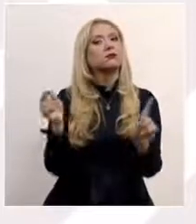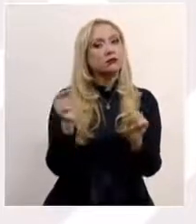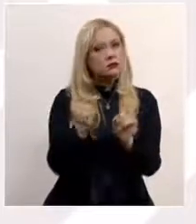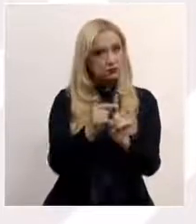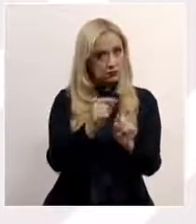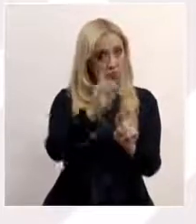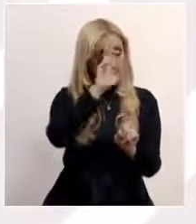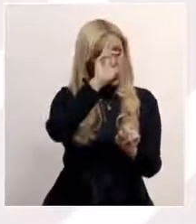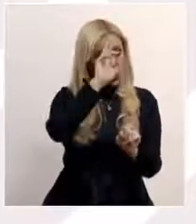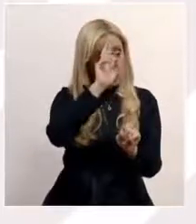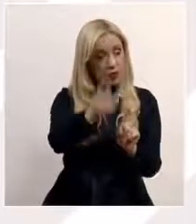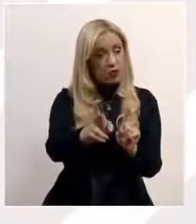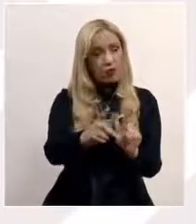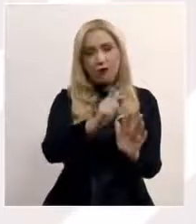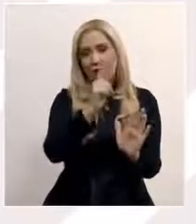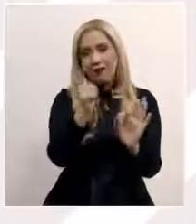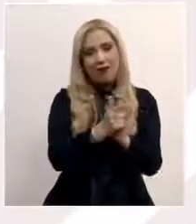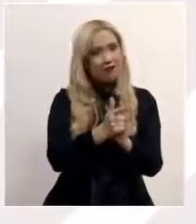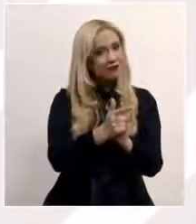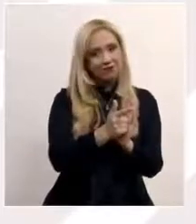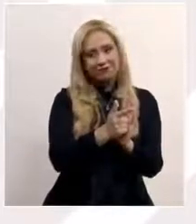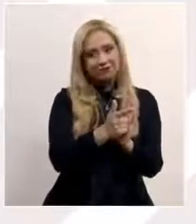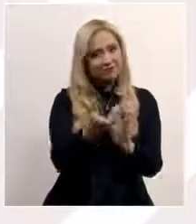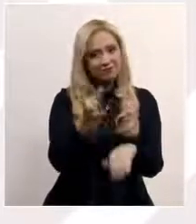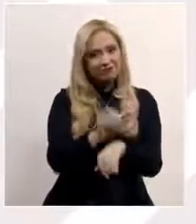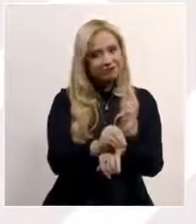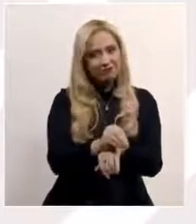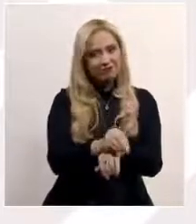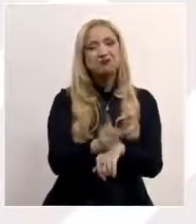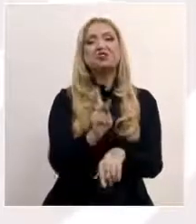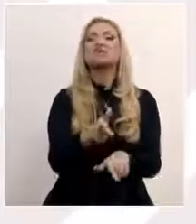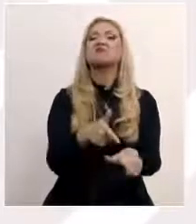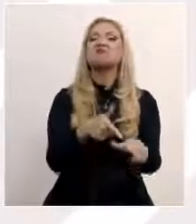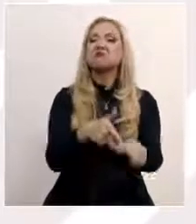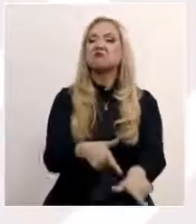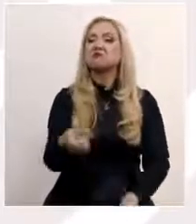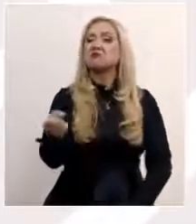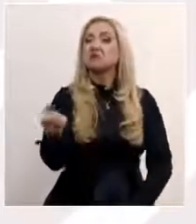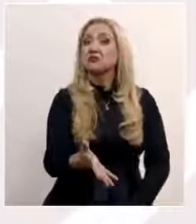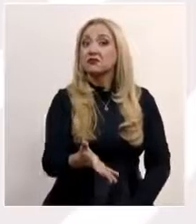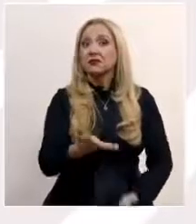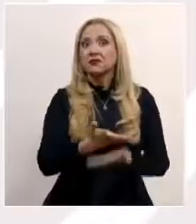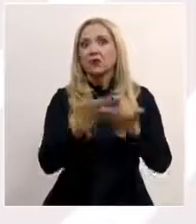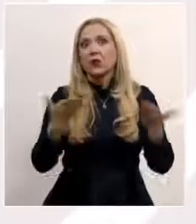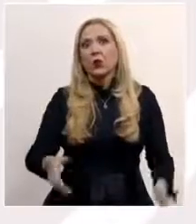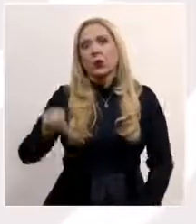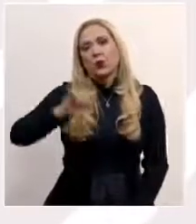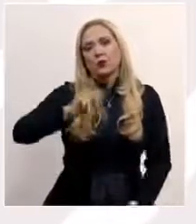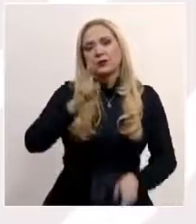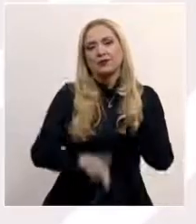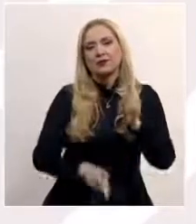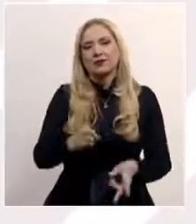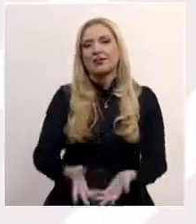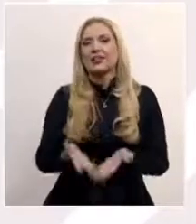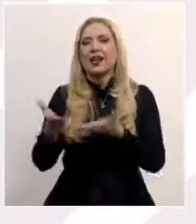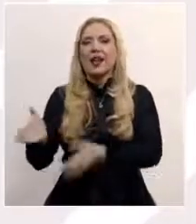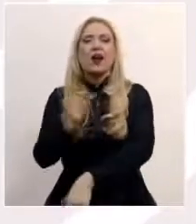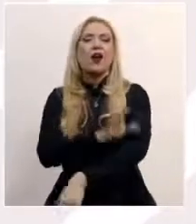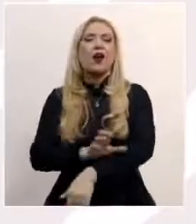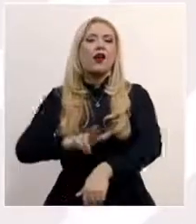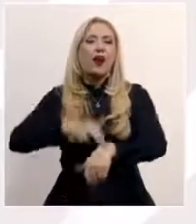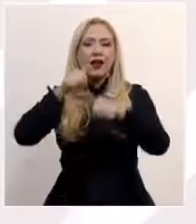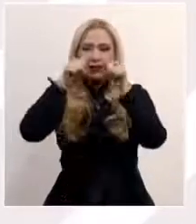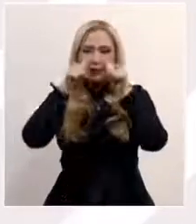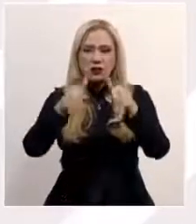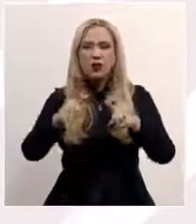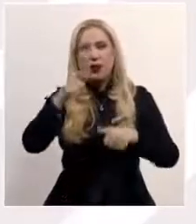prohibido y es ilegal. Sin embargo, sigue sucediendo. Y de eso vamos a platicar justo con el coordinador de atención del Consejo